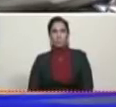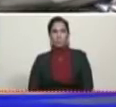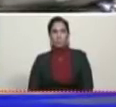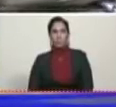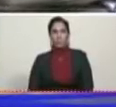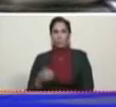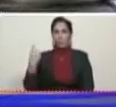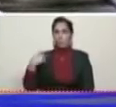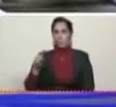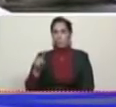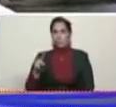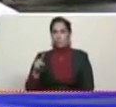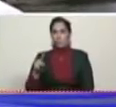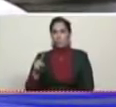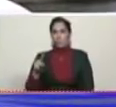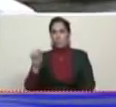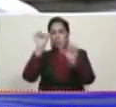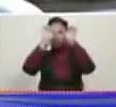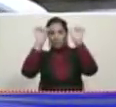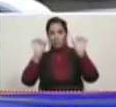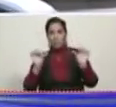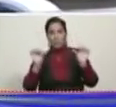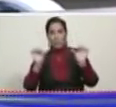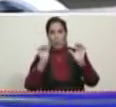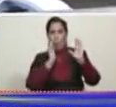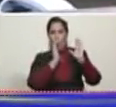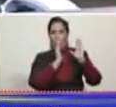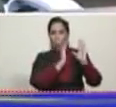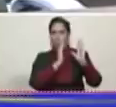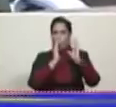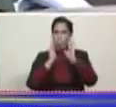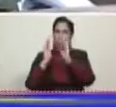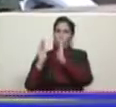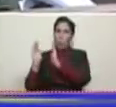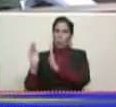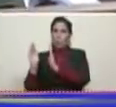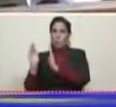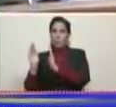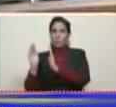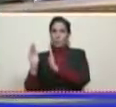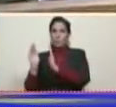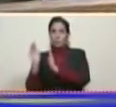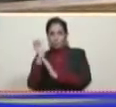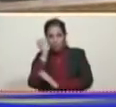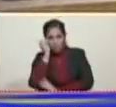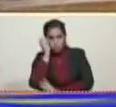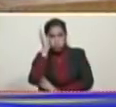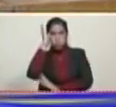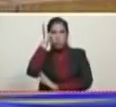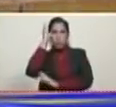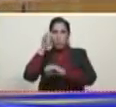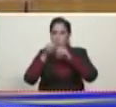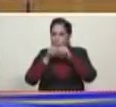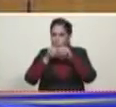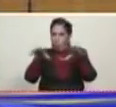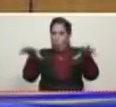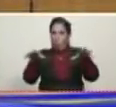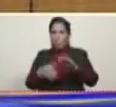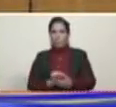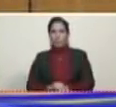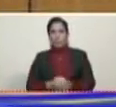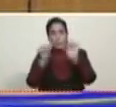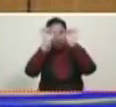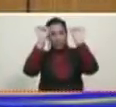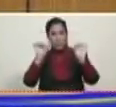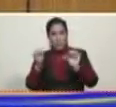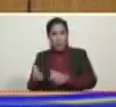tener el sistema organizativo, la capacidad de despliegue y el sistema de